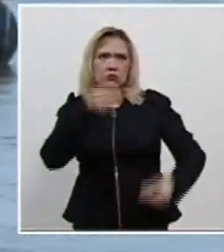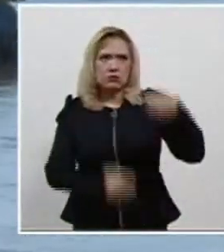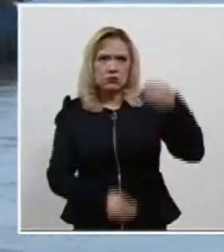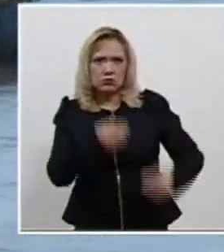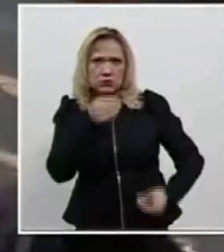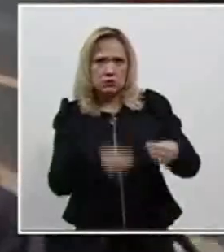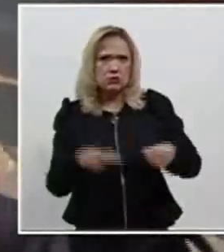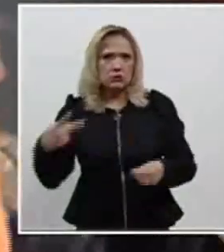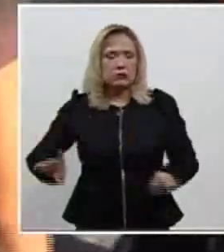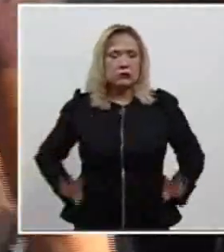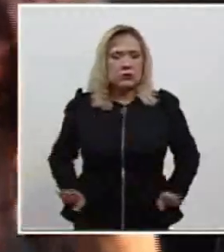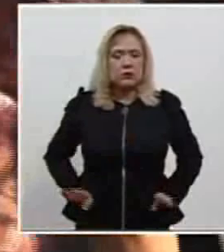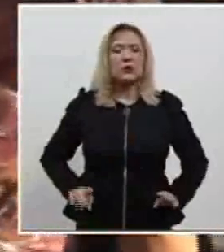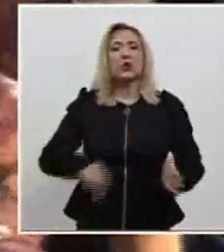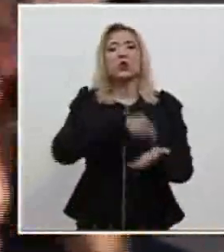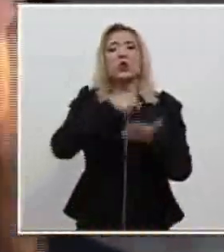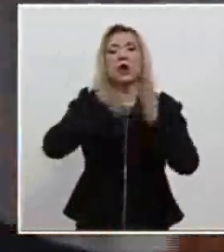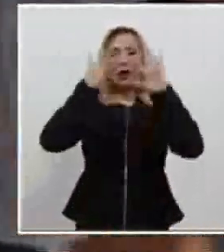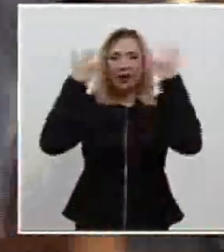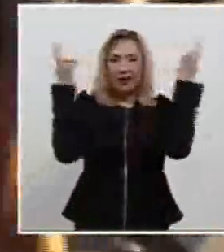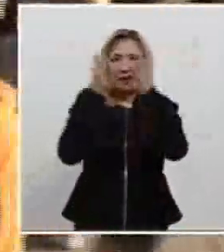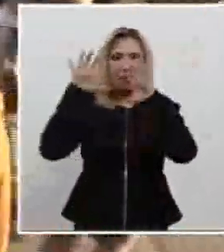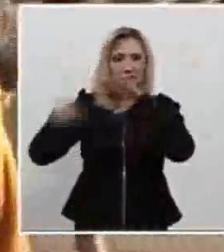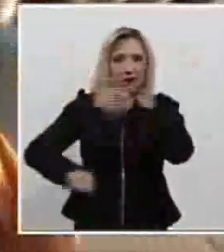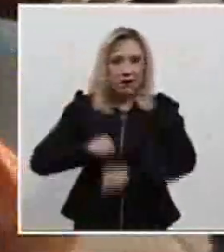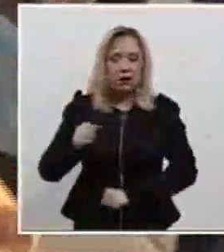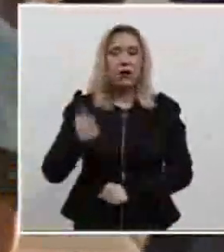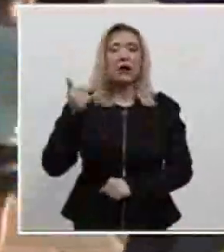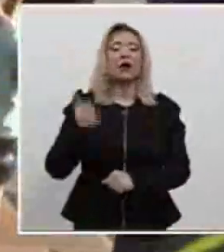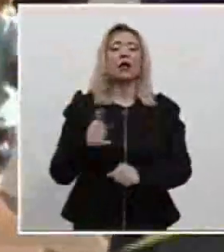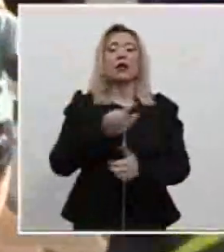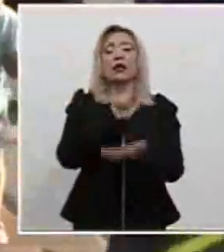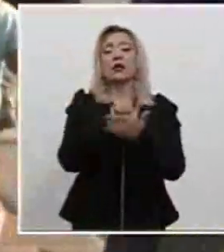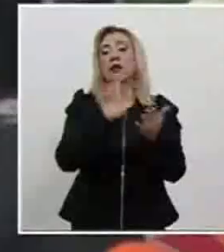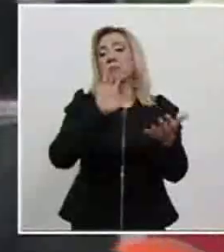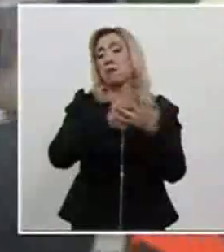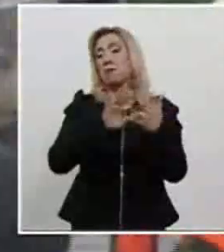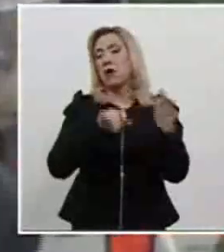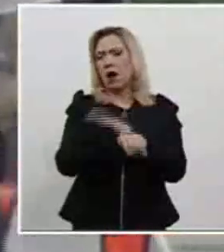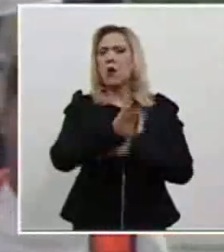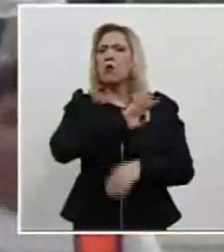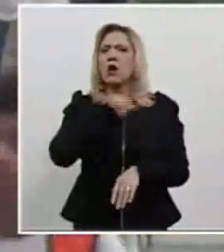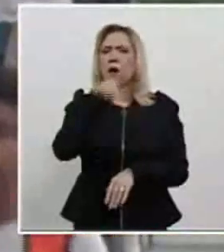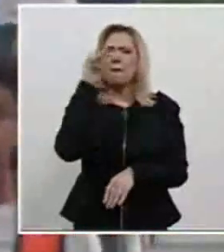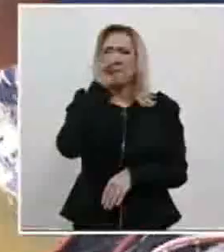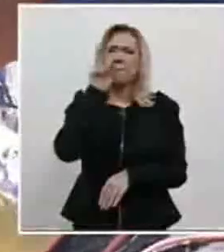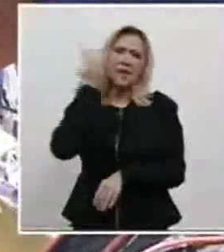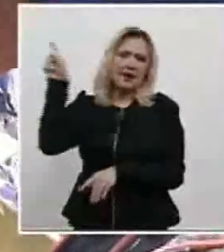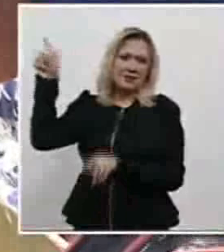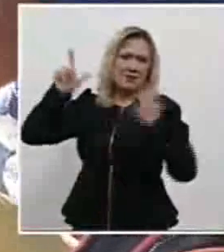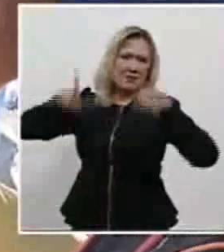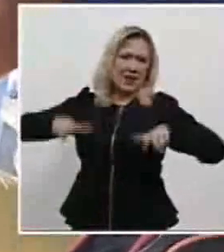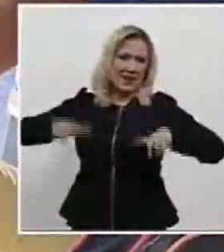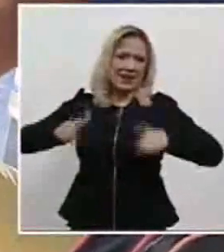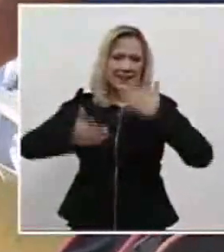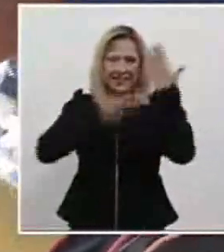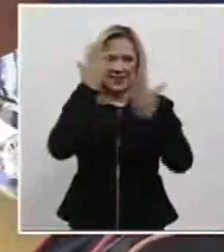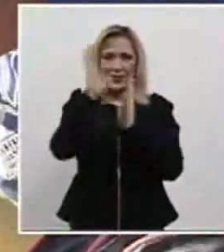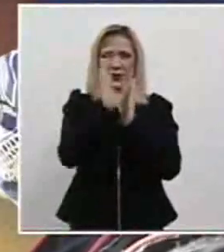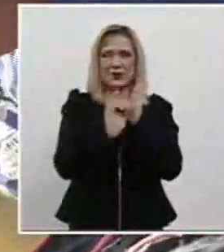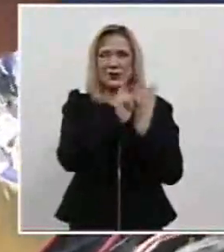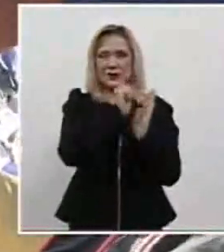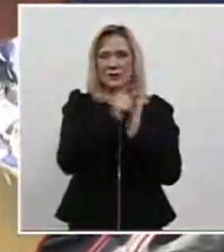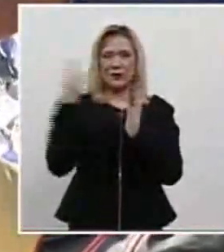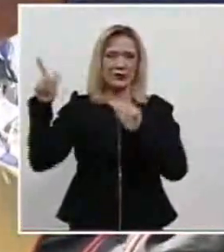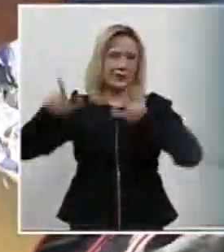instalaciones migratorias y la materia penal. Puede encontrarlo de manera gratuita en el sitio del Centro de Estudios